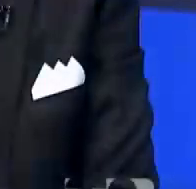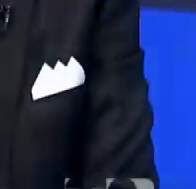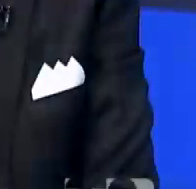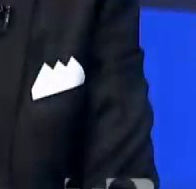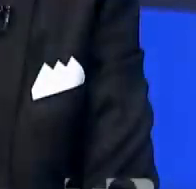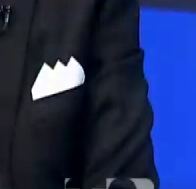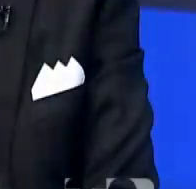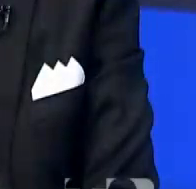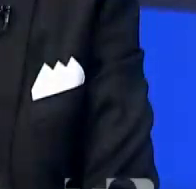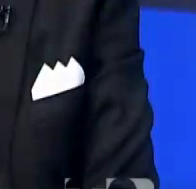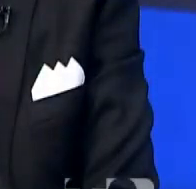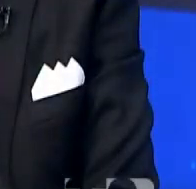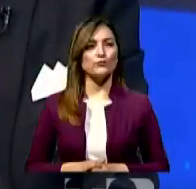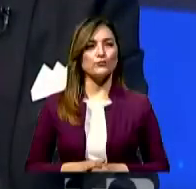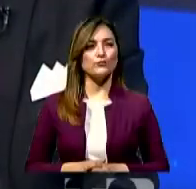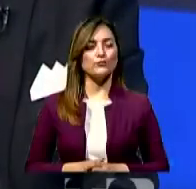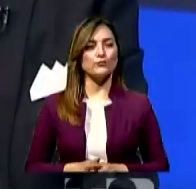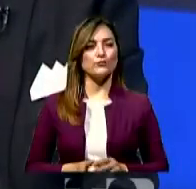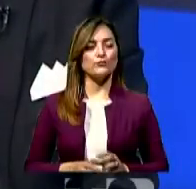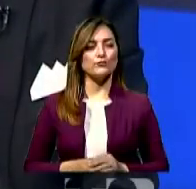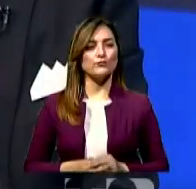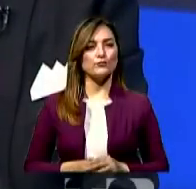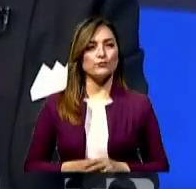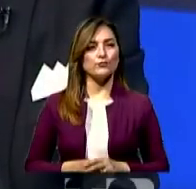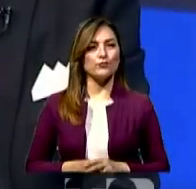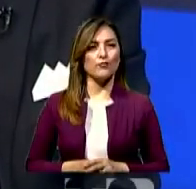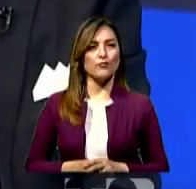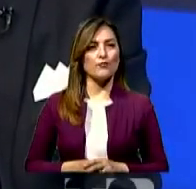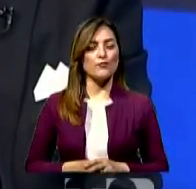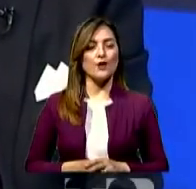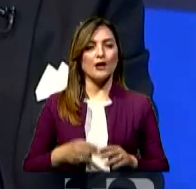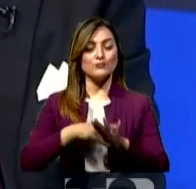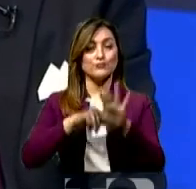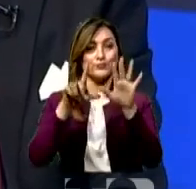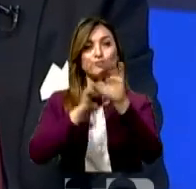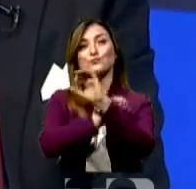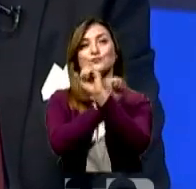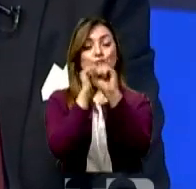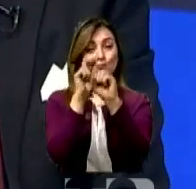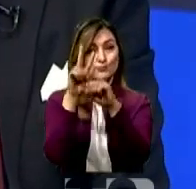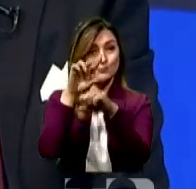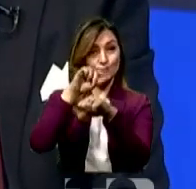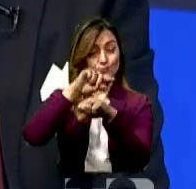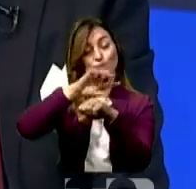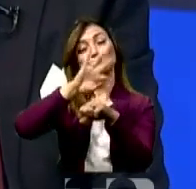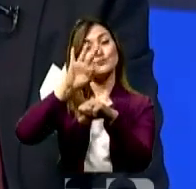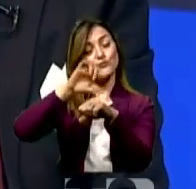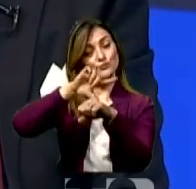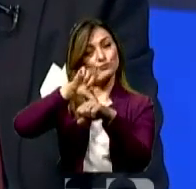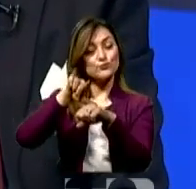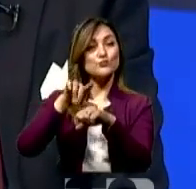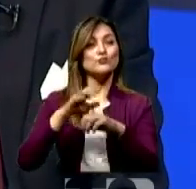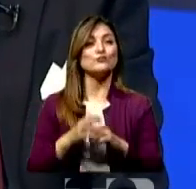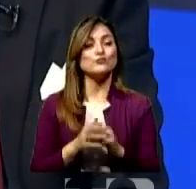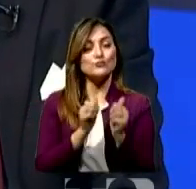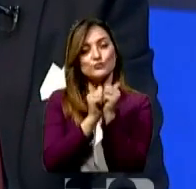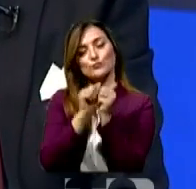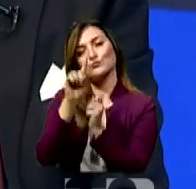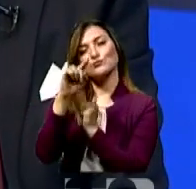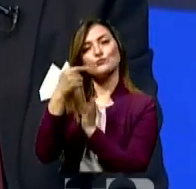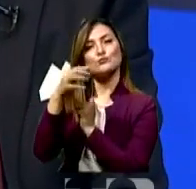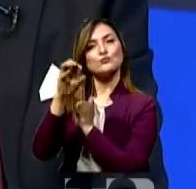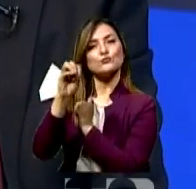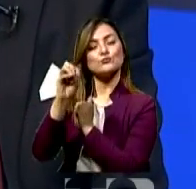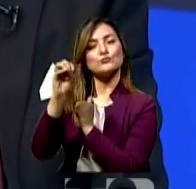katy 29 de la mañana y que nos acompaña en este espacio de gordon y el consejero del gobierno buenos días gracias por estar con nosotros el día de ayer ya